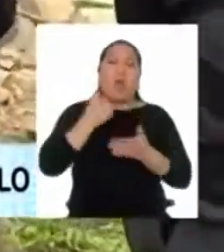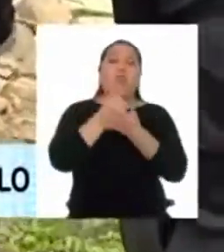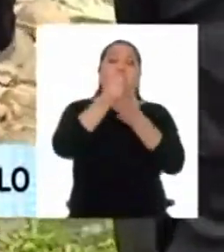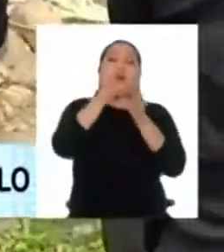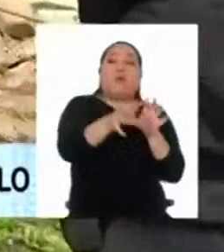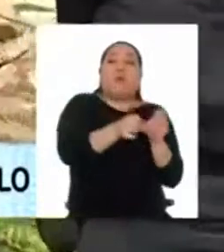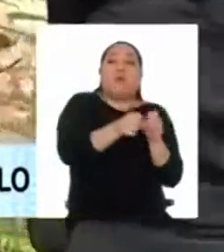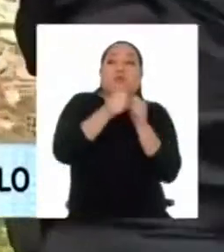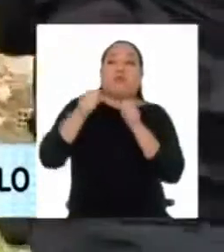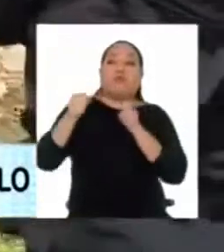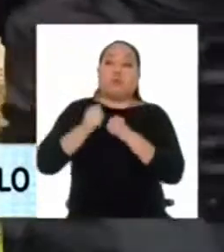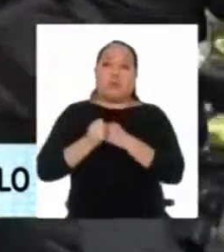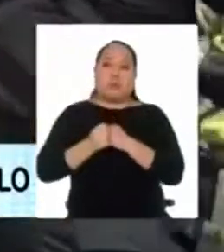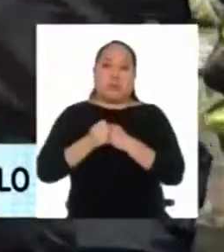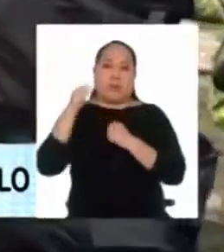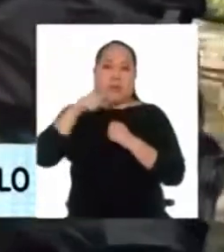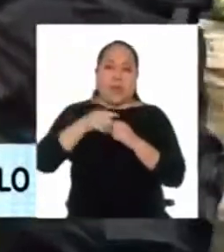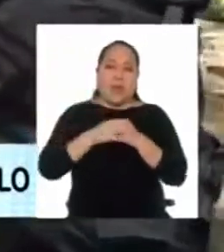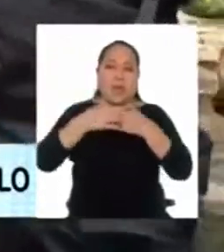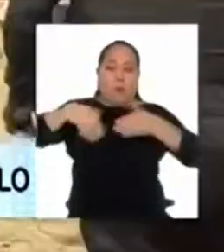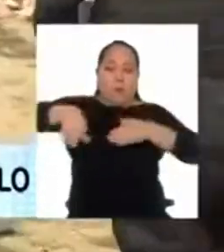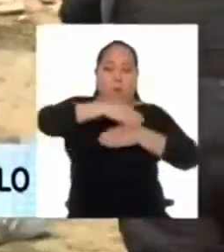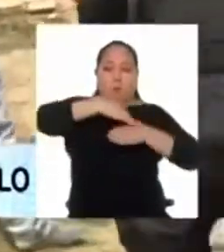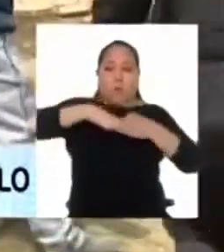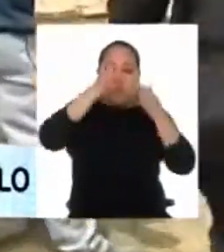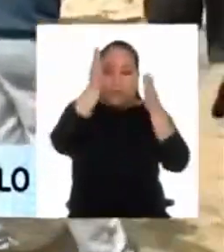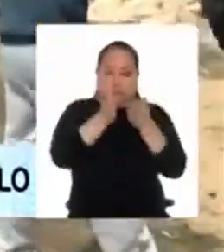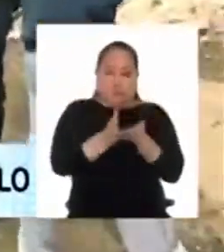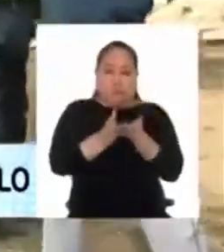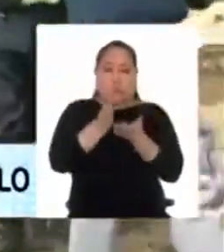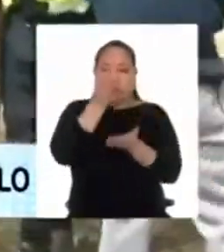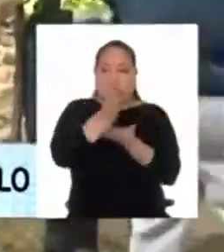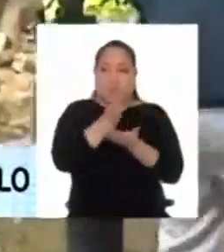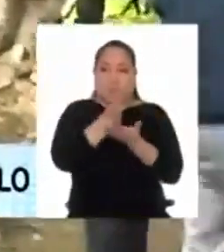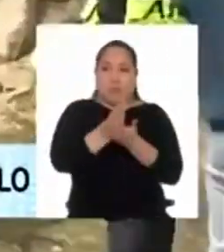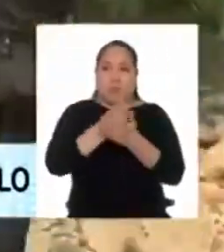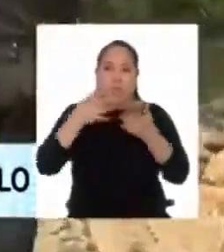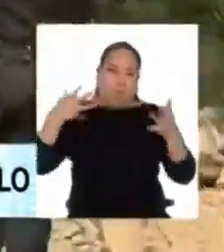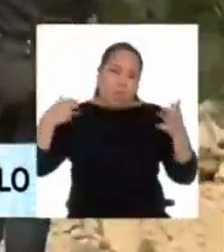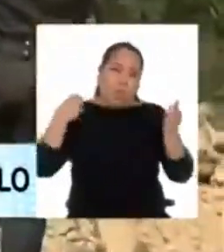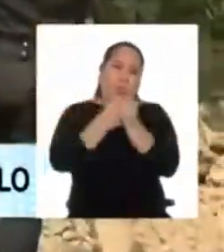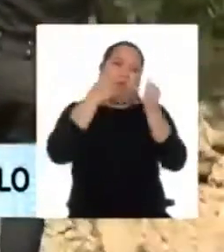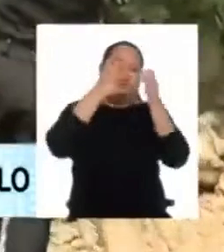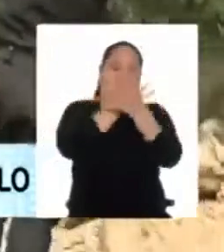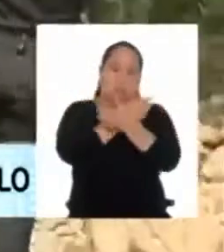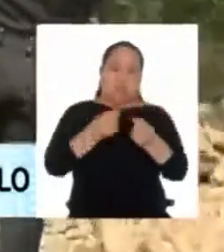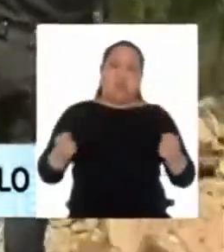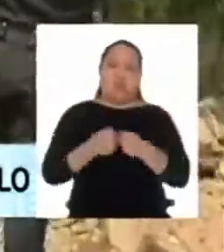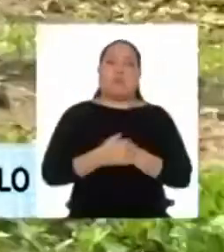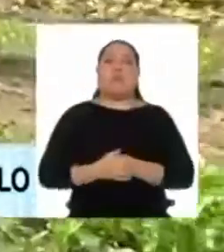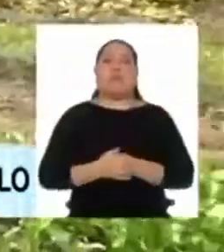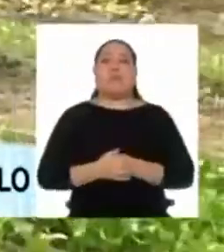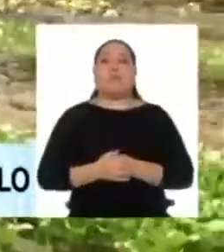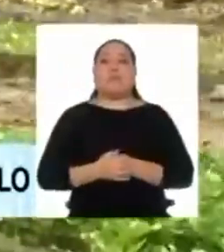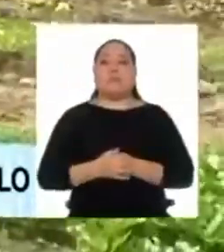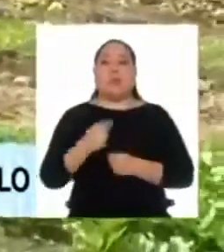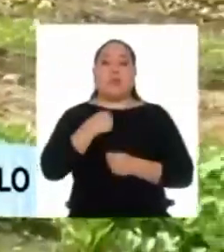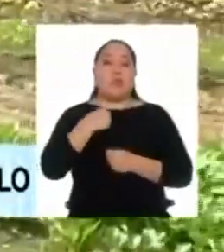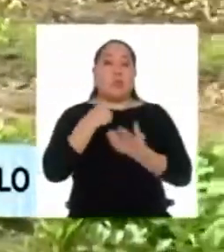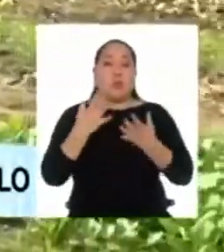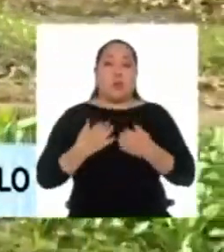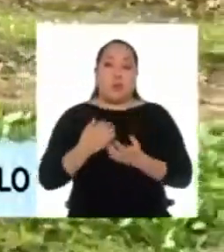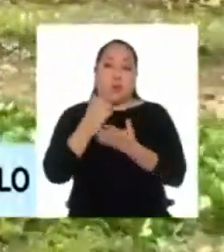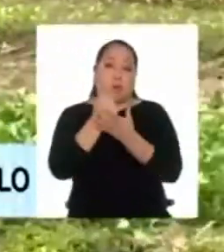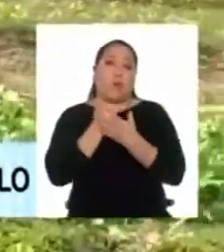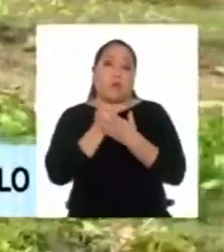del arrastre, gran parte del muro que dividía esta chacra y las líneas férreas quedó hecho ruinas. Yo quisiera que